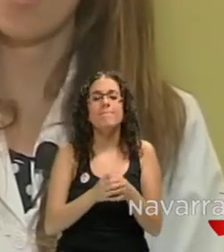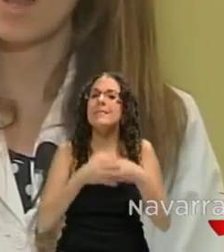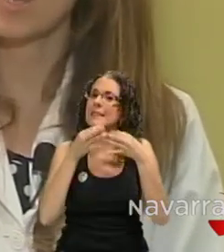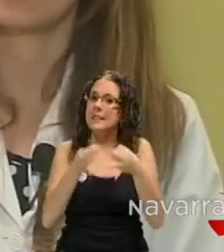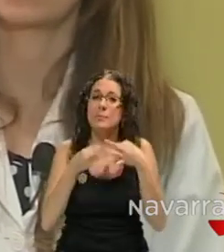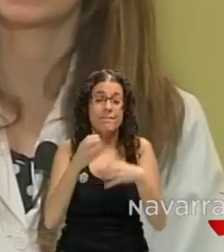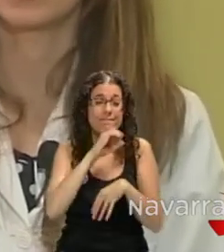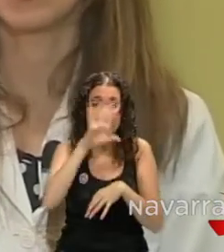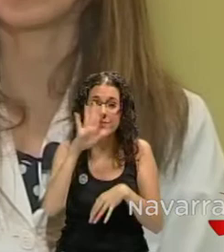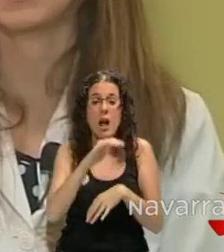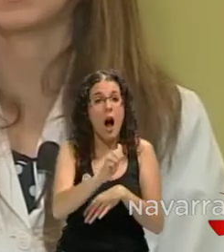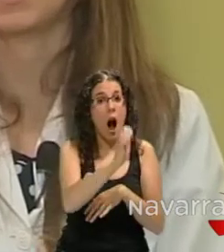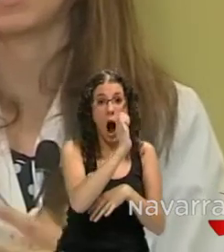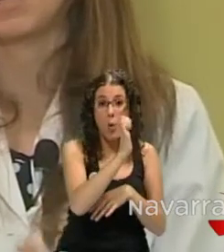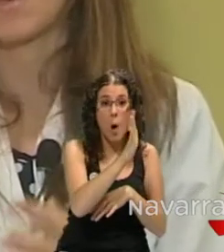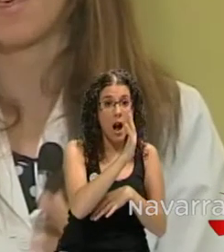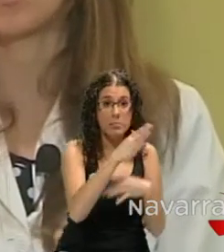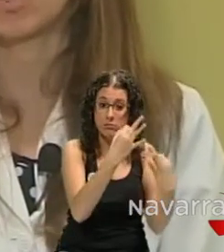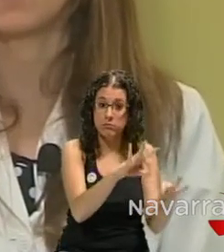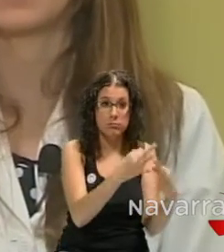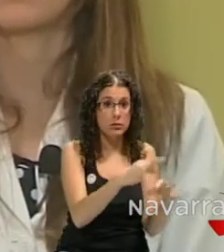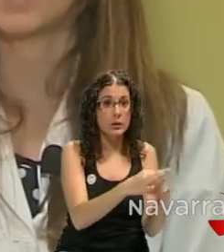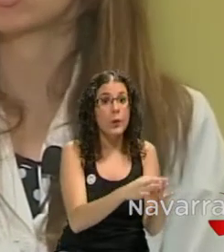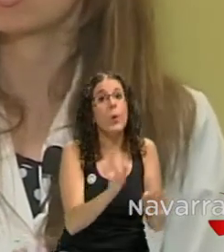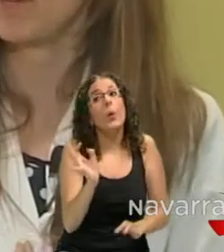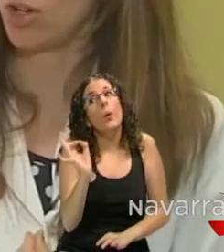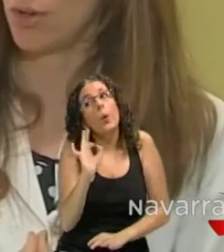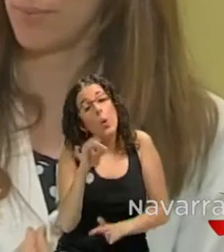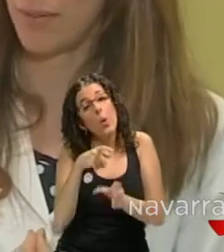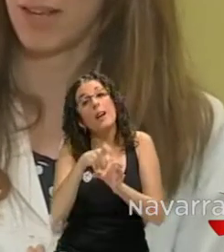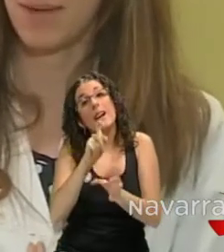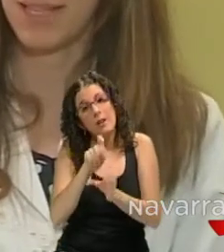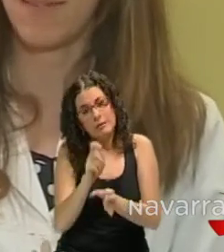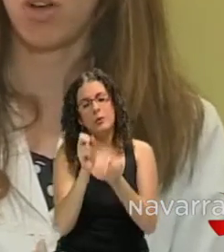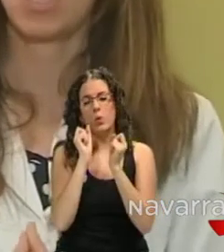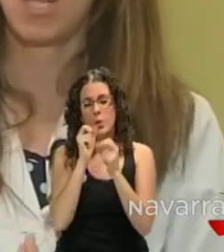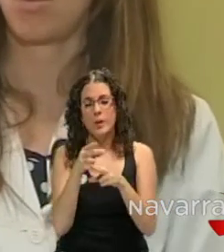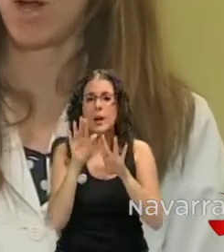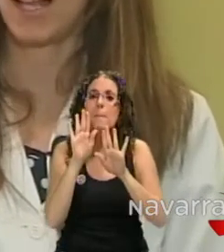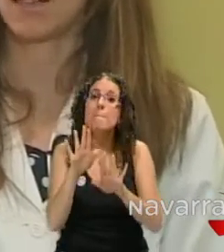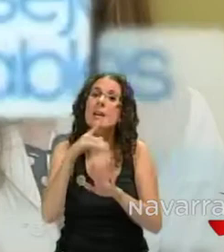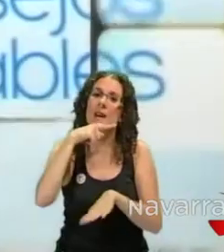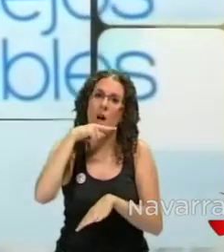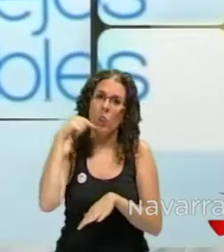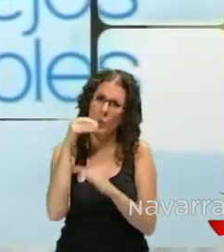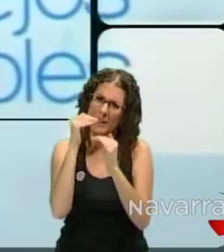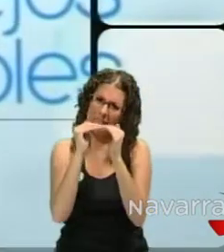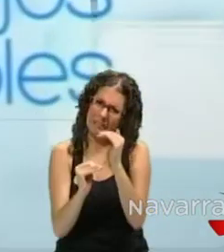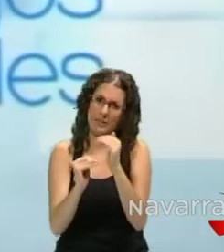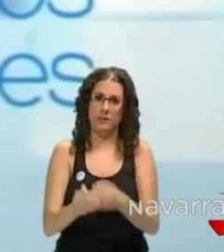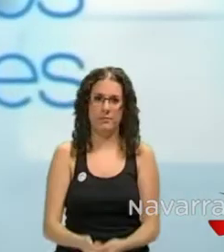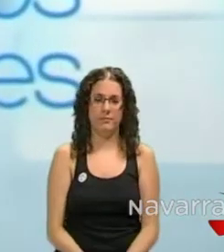siempre agua o si no, en la medida de lo posible refrescos, pero preferiblemente bajos en azúcar.